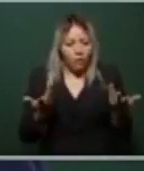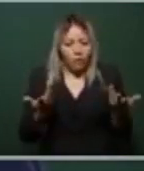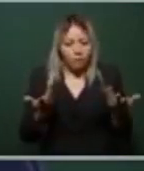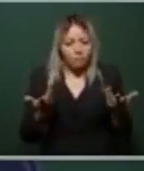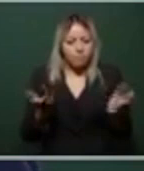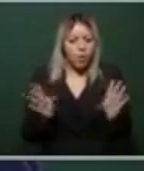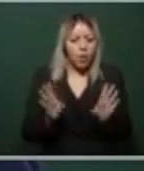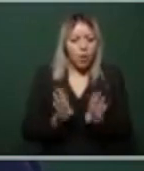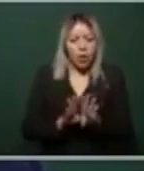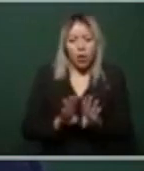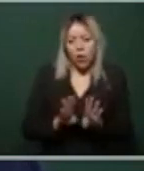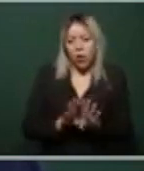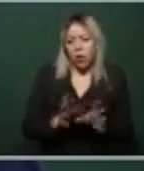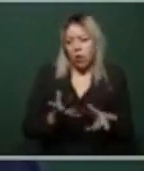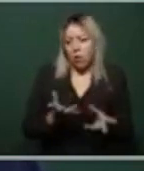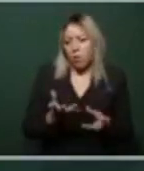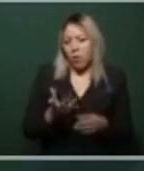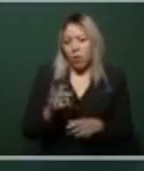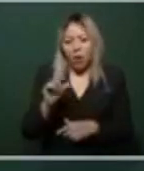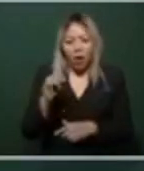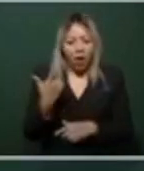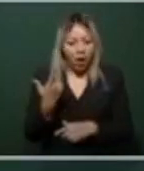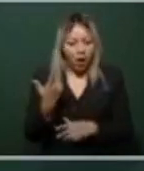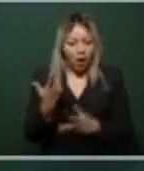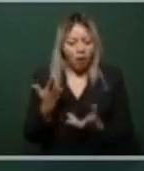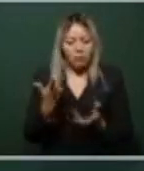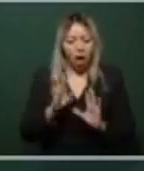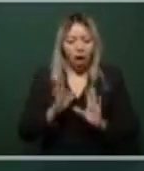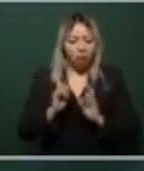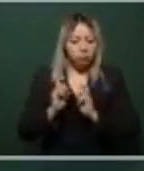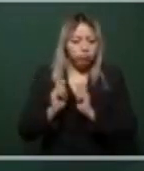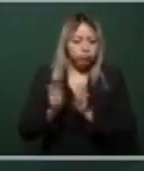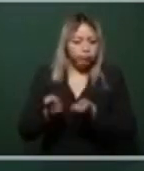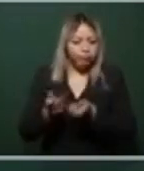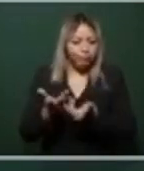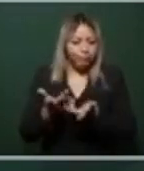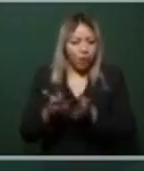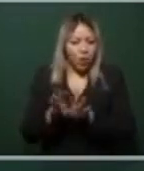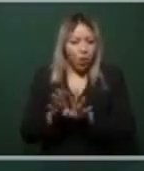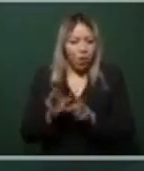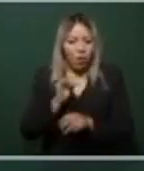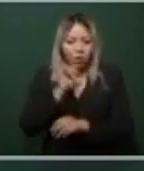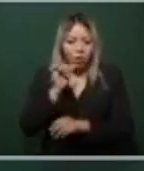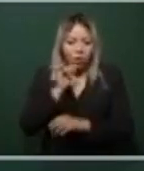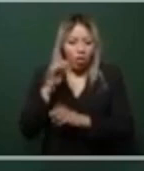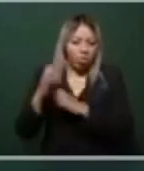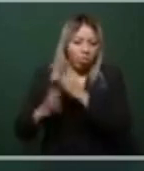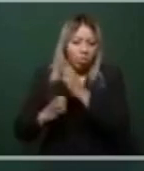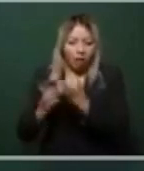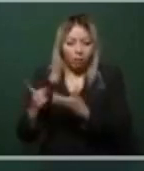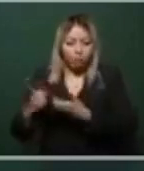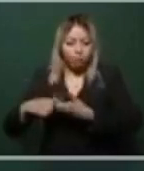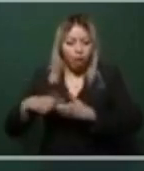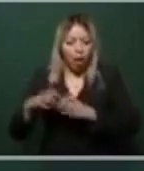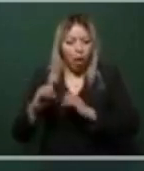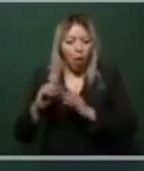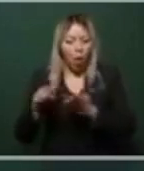sin que esté incorporado a una empresa, a un